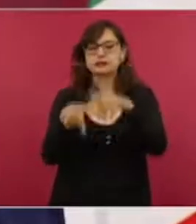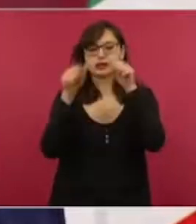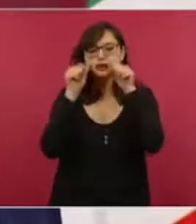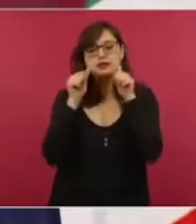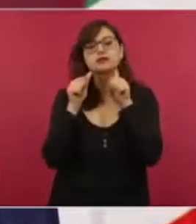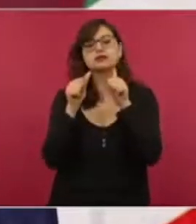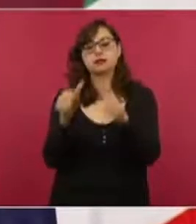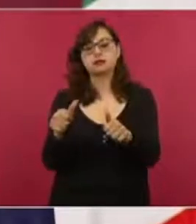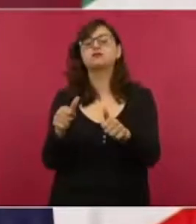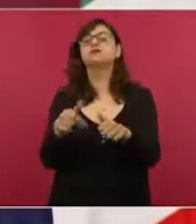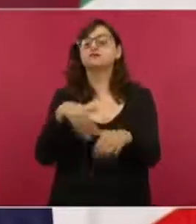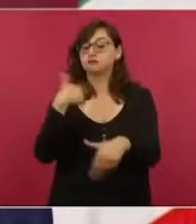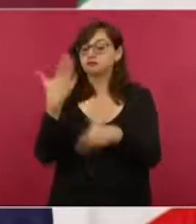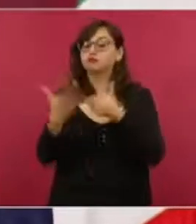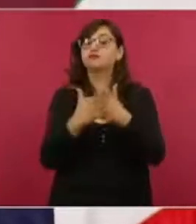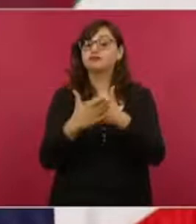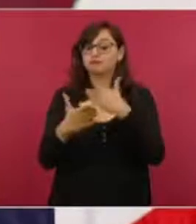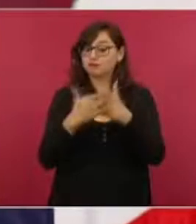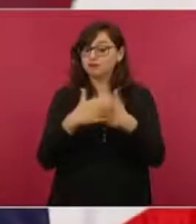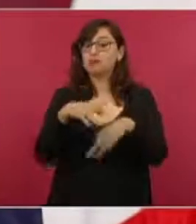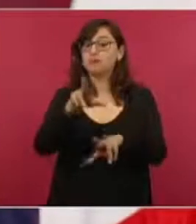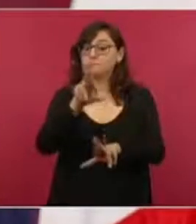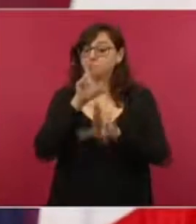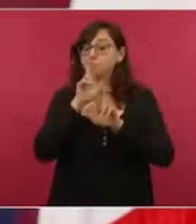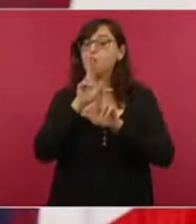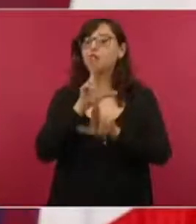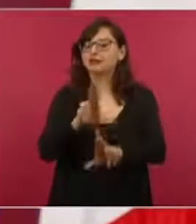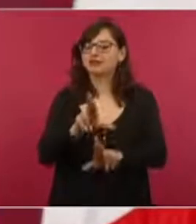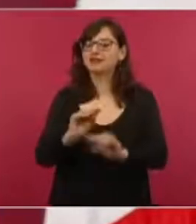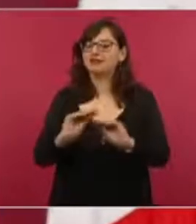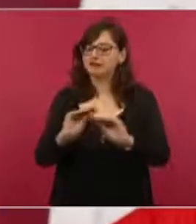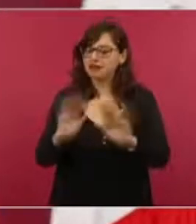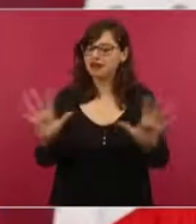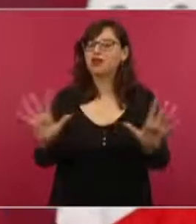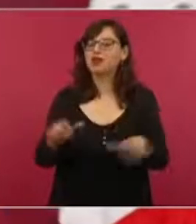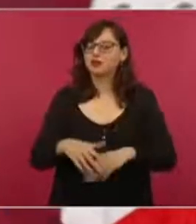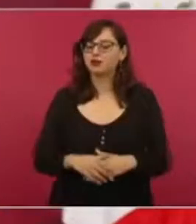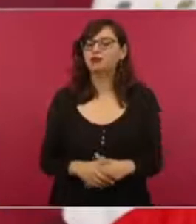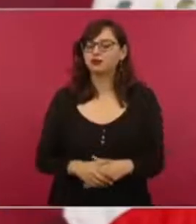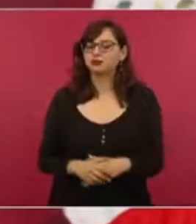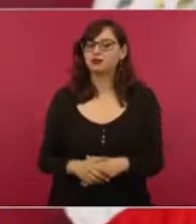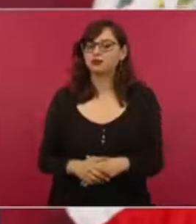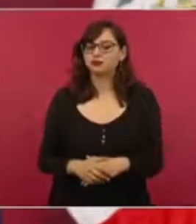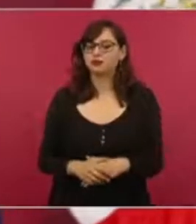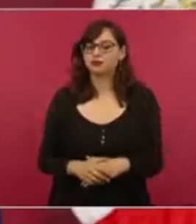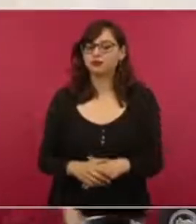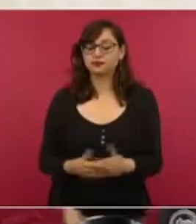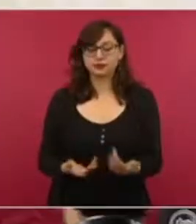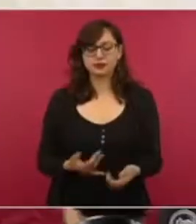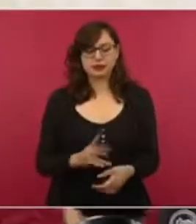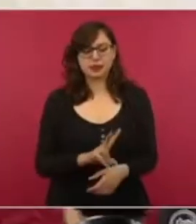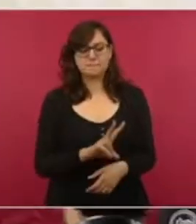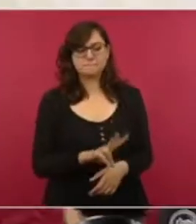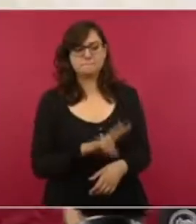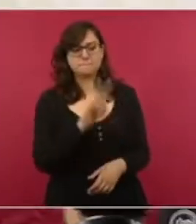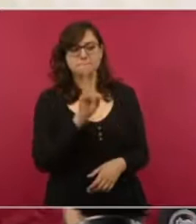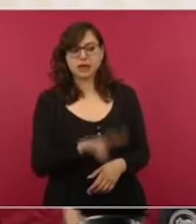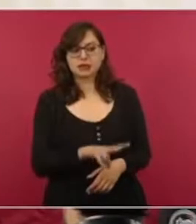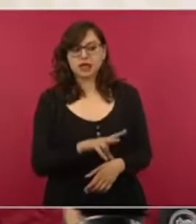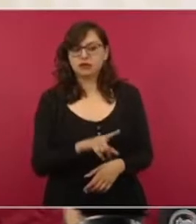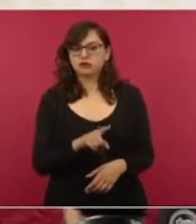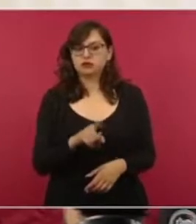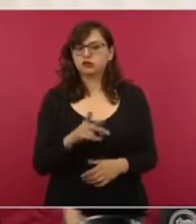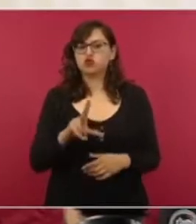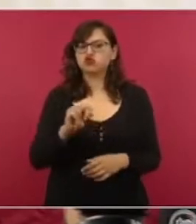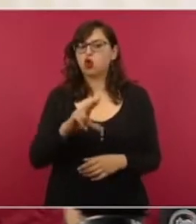van a aclarar. Y sí, no se está viendo de manera aislada,